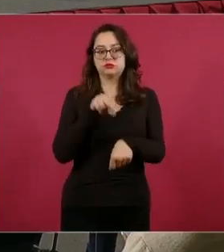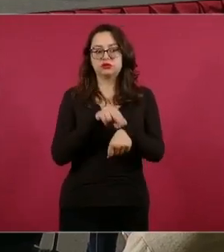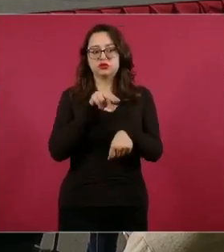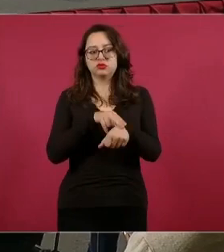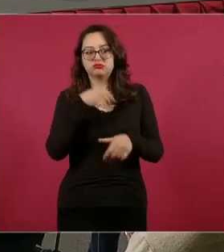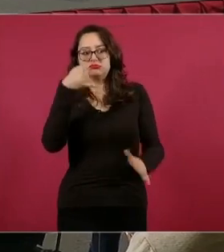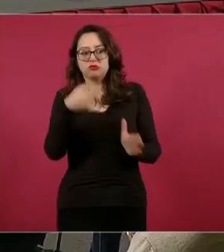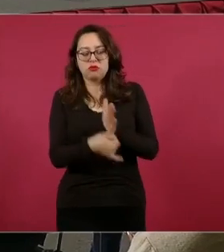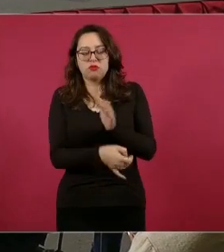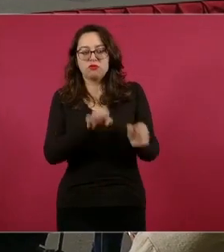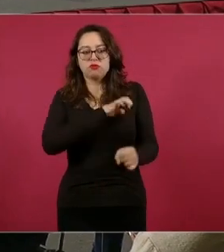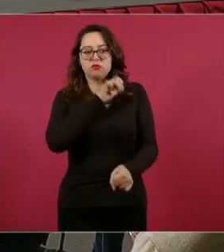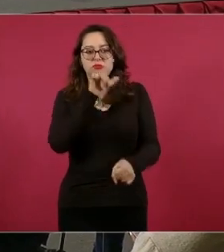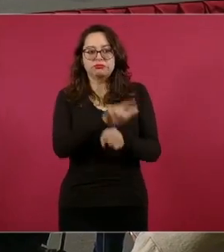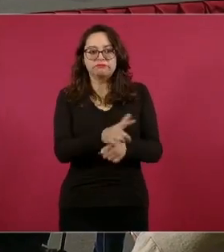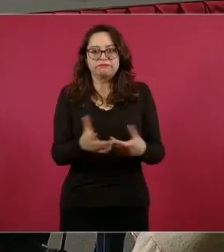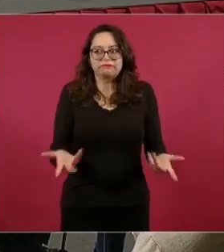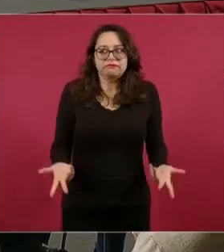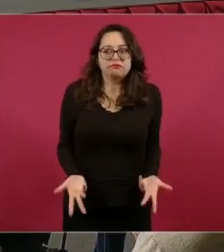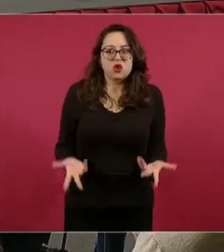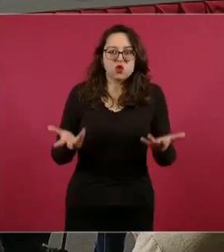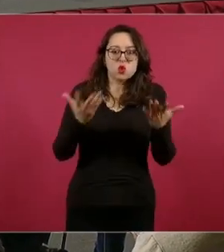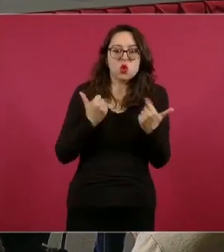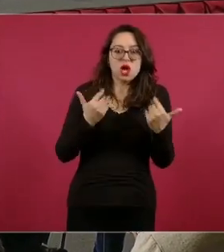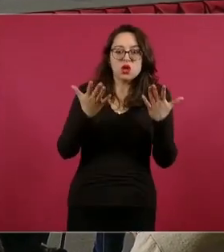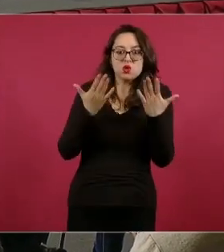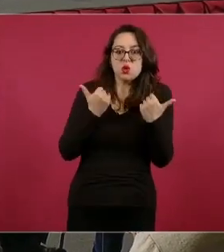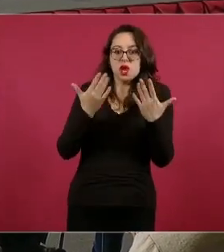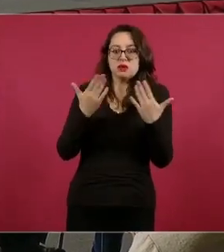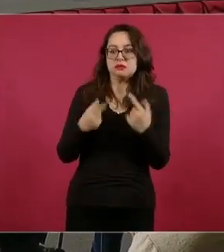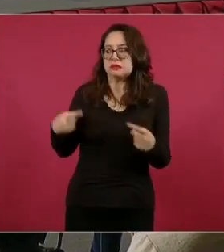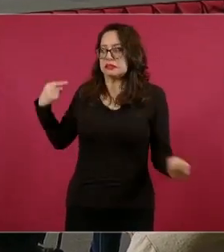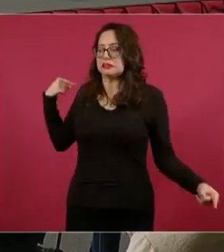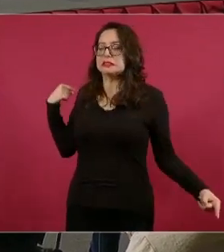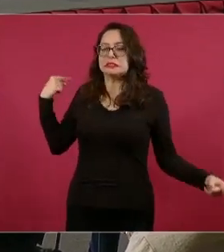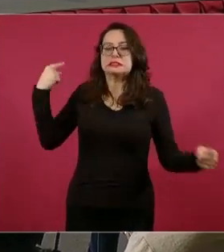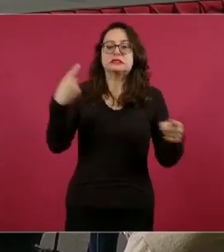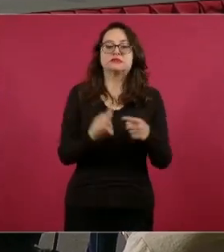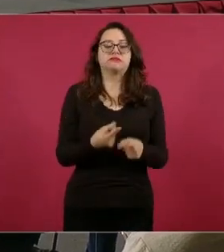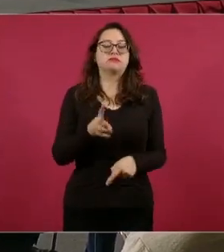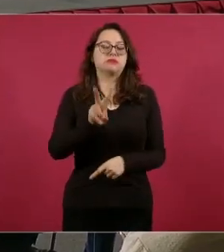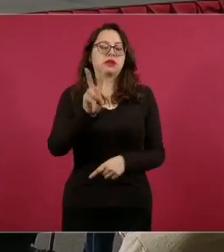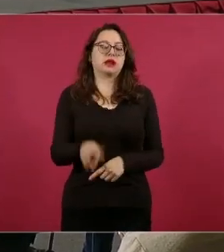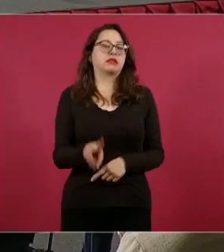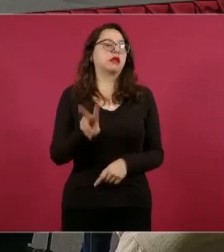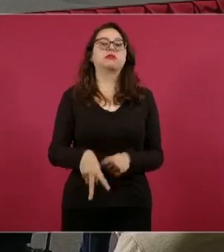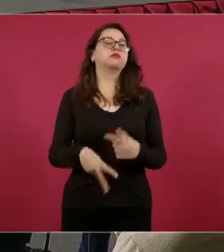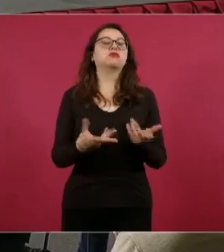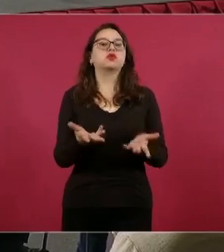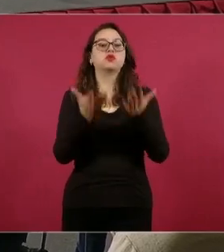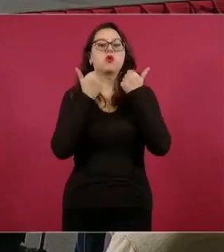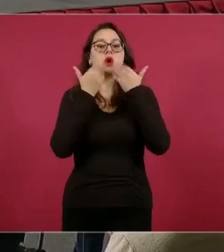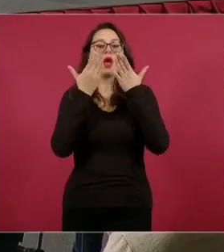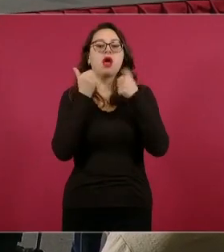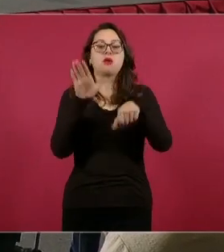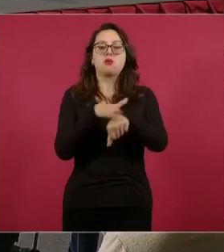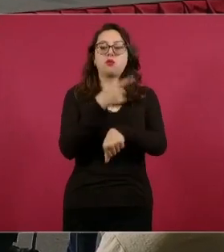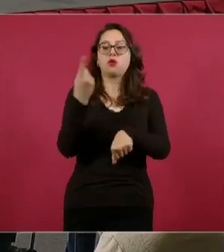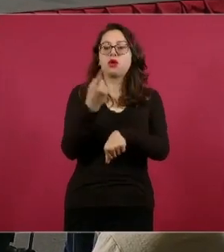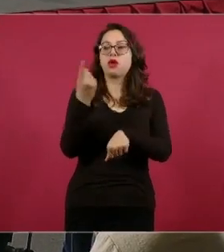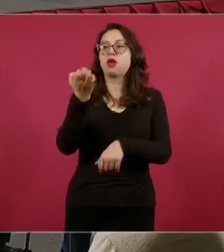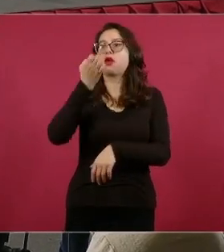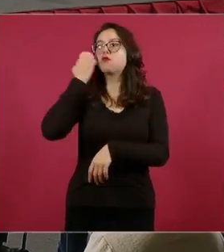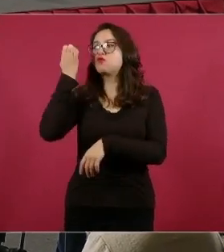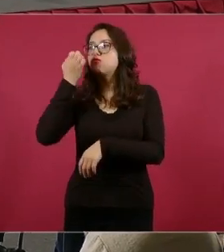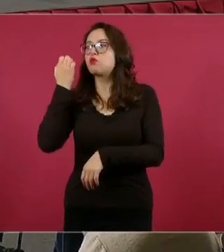tiempo se decía que en México no había suficientes médicos especialistas y la razón era que no se formaba lo suficiente, es decir, las instituciones